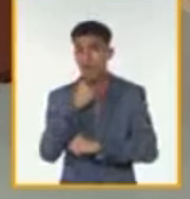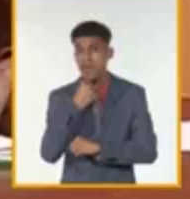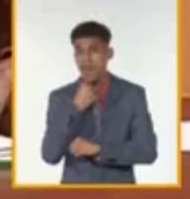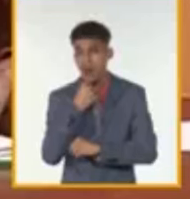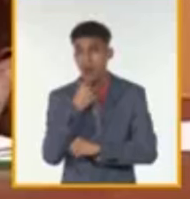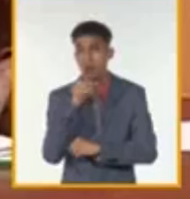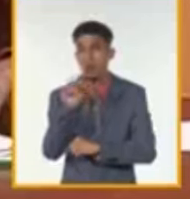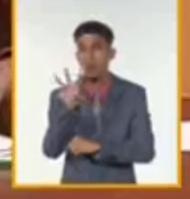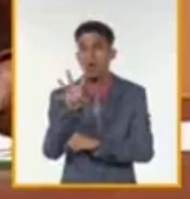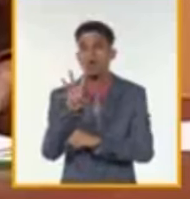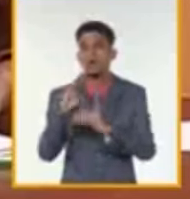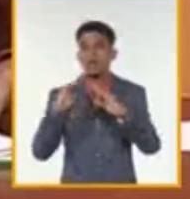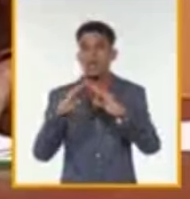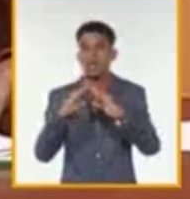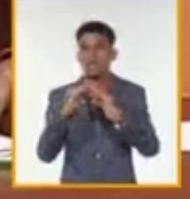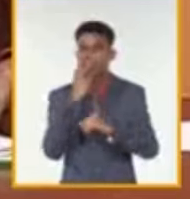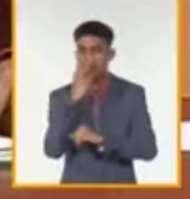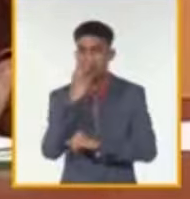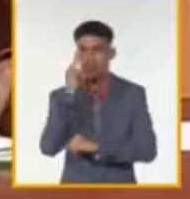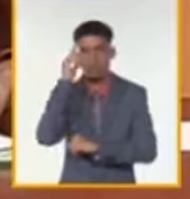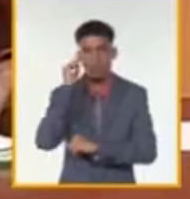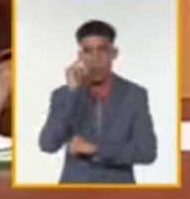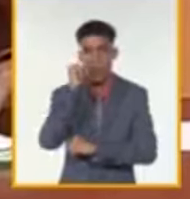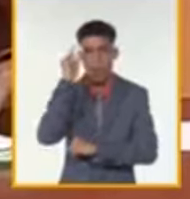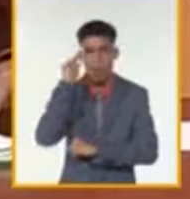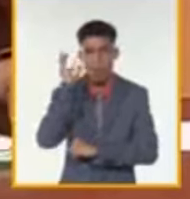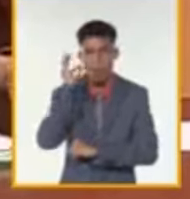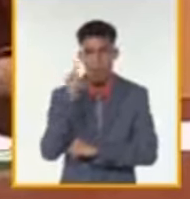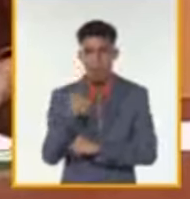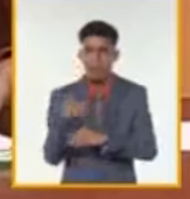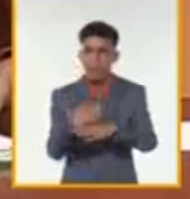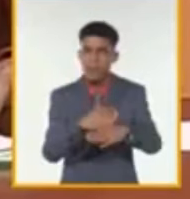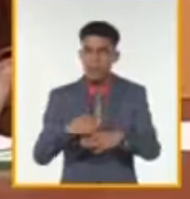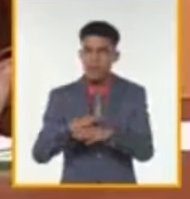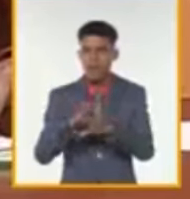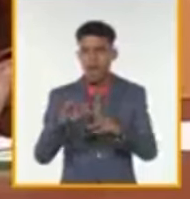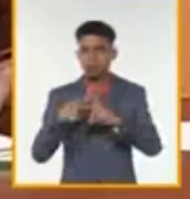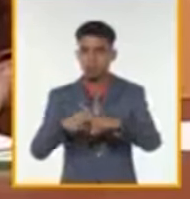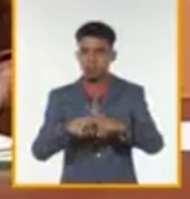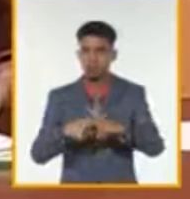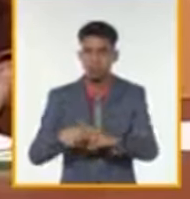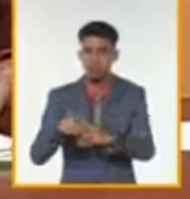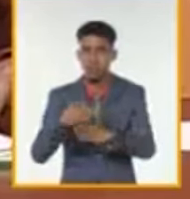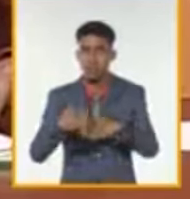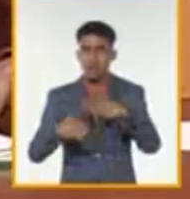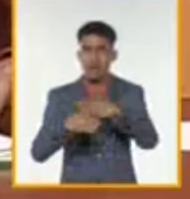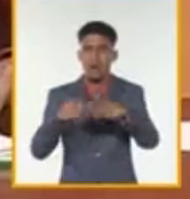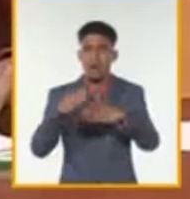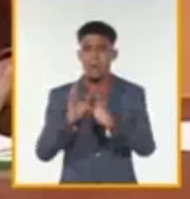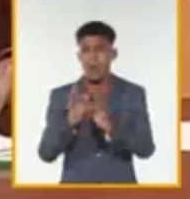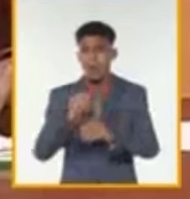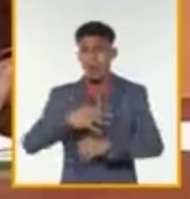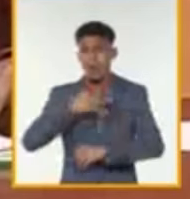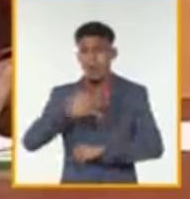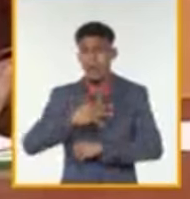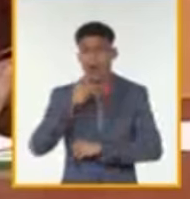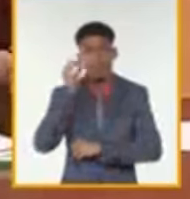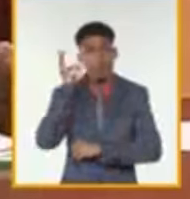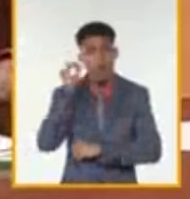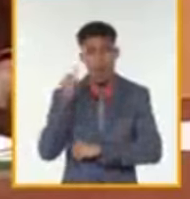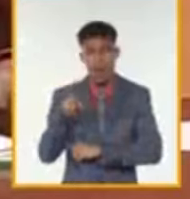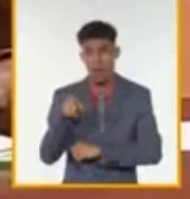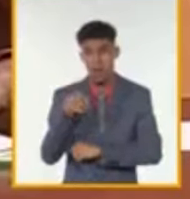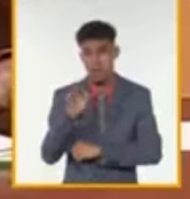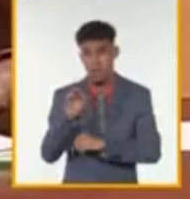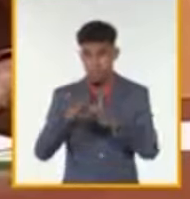cuatro hogares de ancianos las tres casas de abuelos con acciones constructivas de diferentes tipos en cada uno de ellas bueno y lo que explicaba la gobernadora Hoy trabajamos de